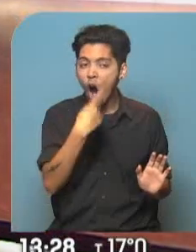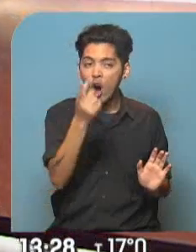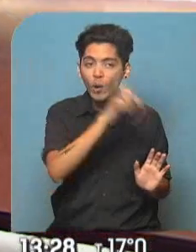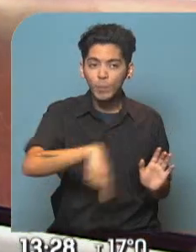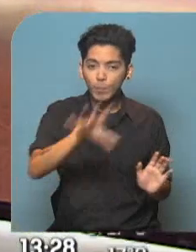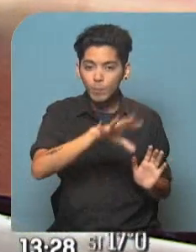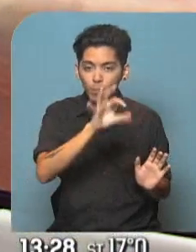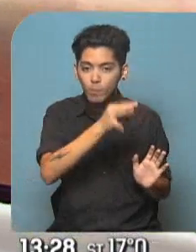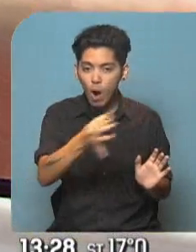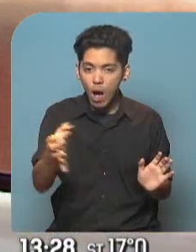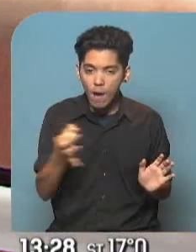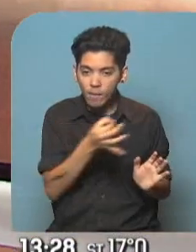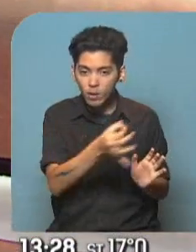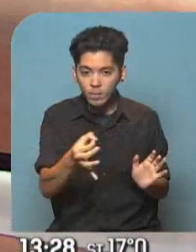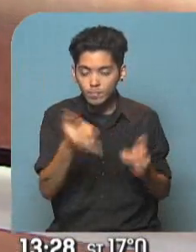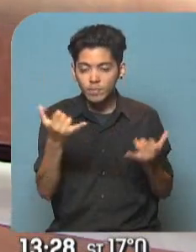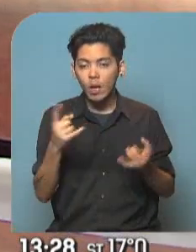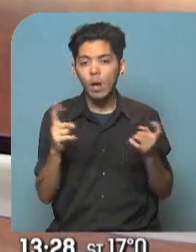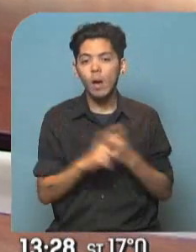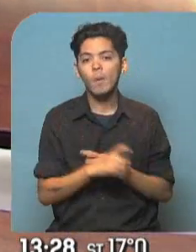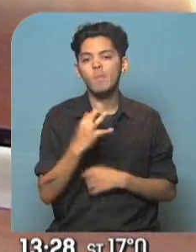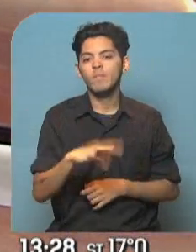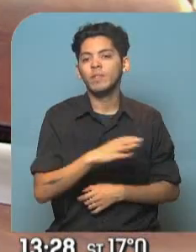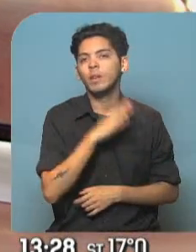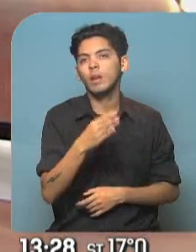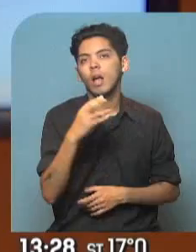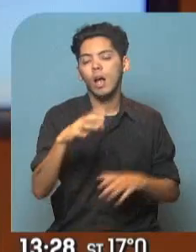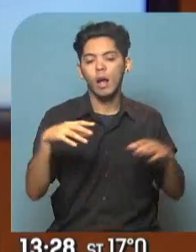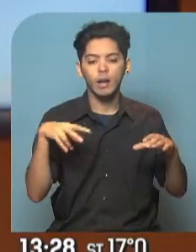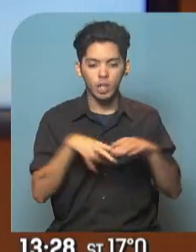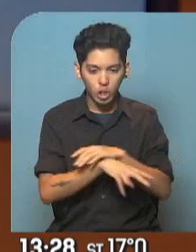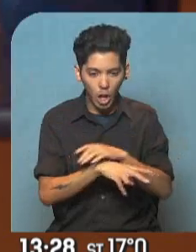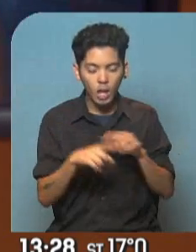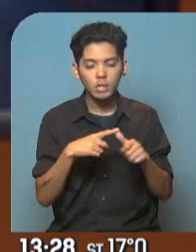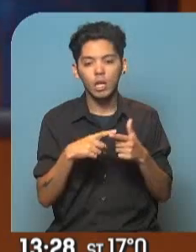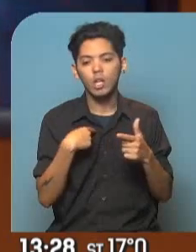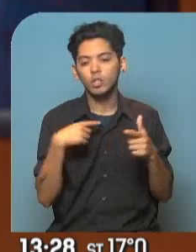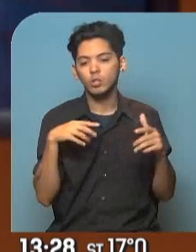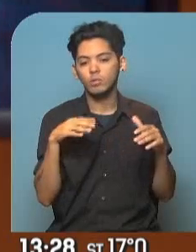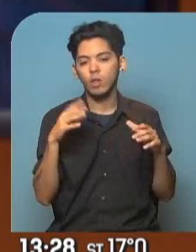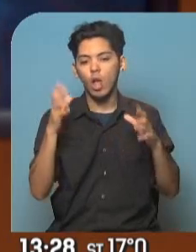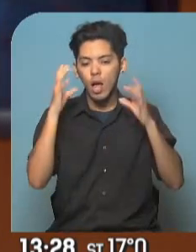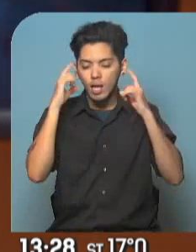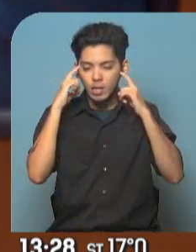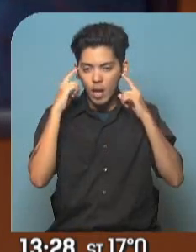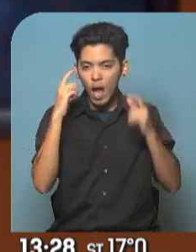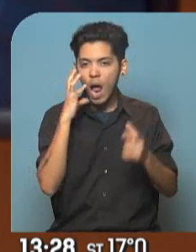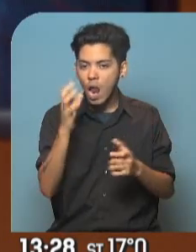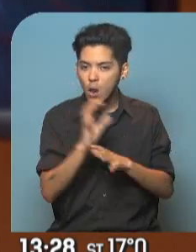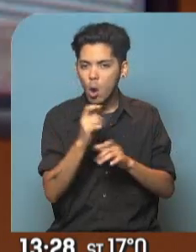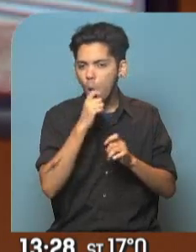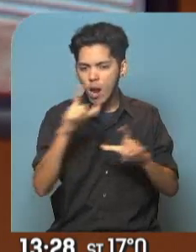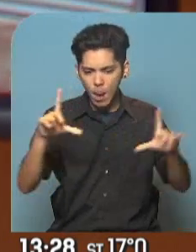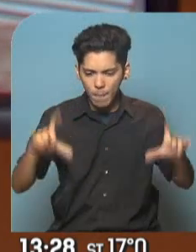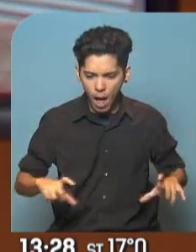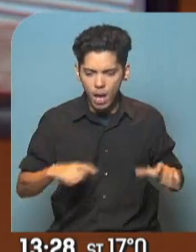pueblos del interior que uno tiene un problema, tiene que hacerse una resonancia, una tomografía, cualquier problema que uno pueda tener